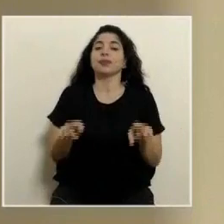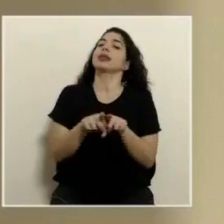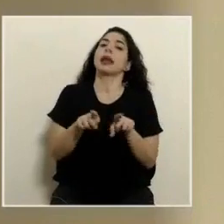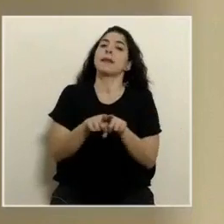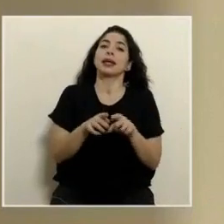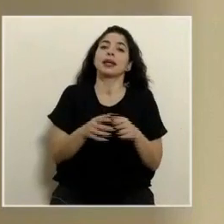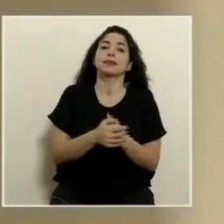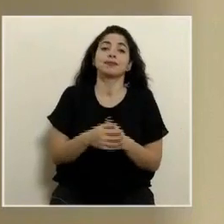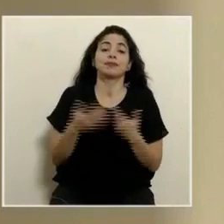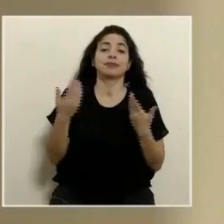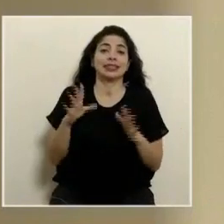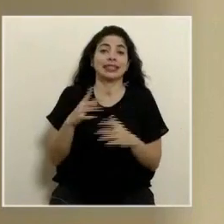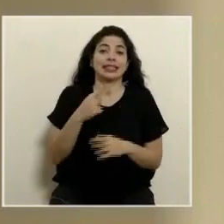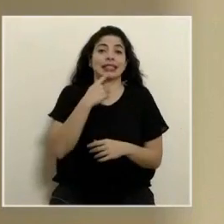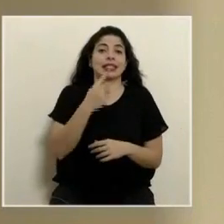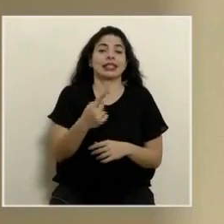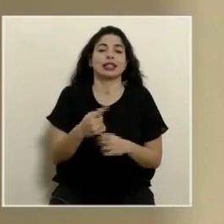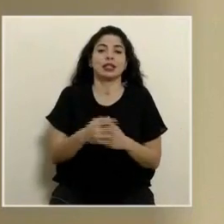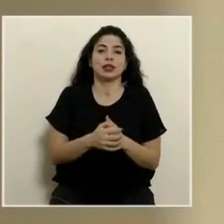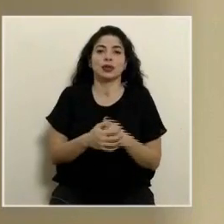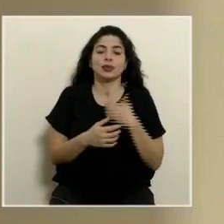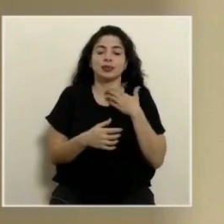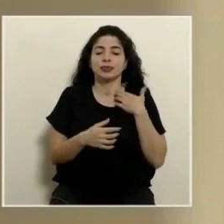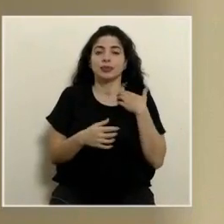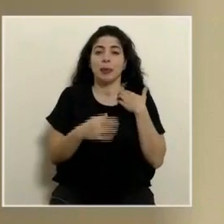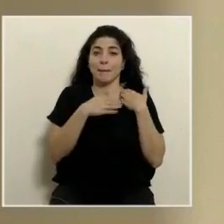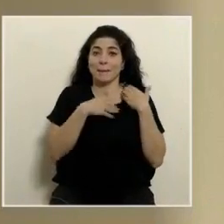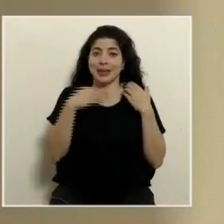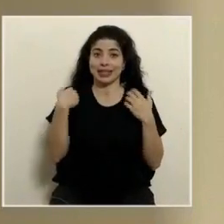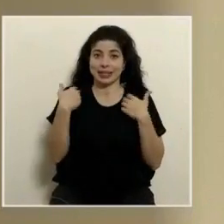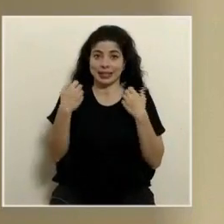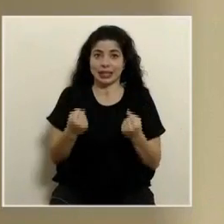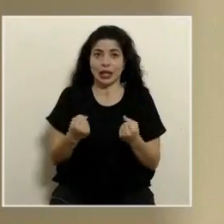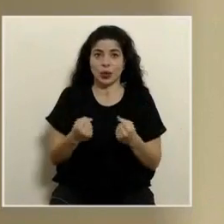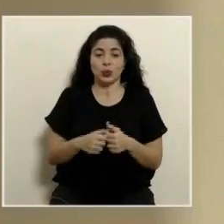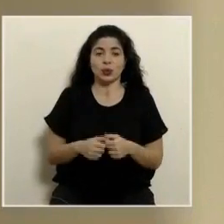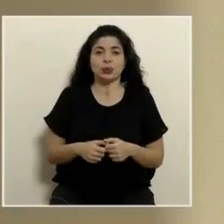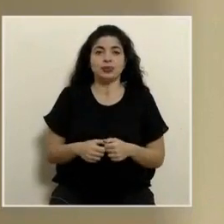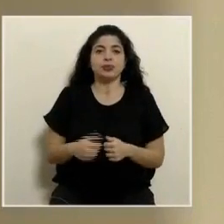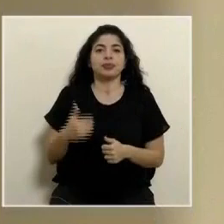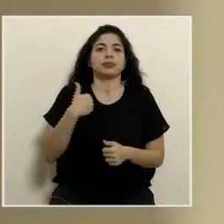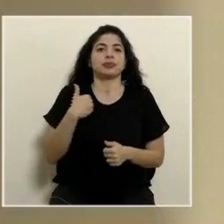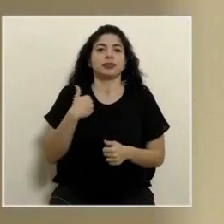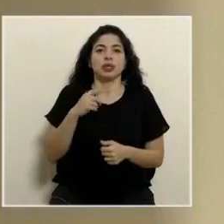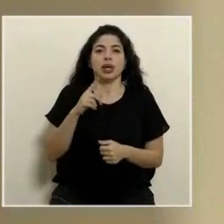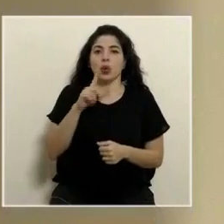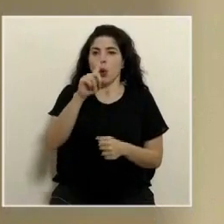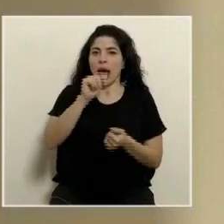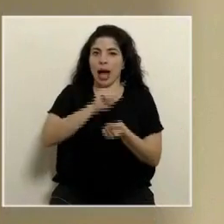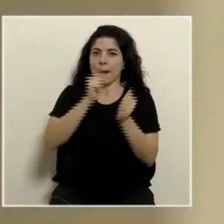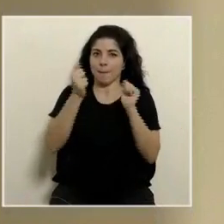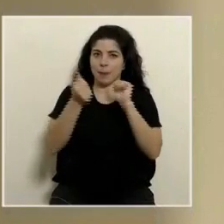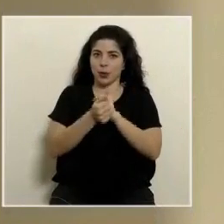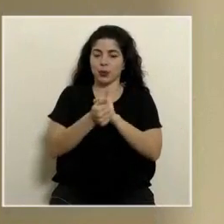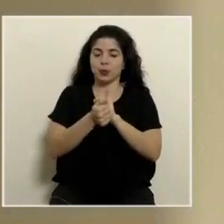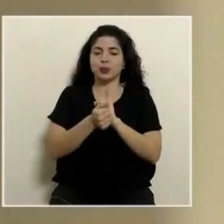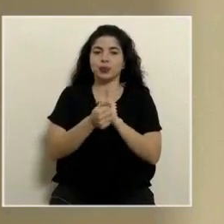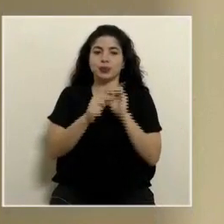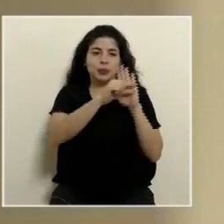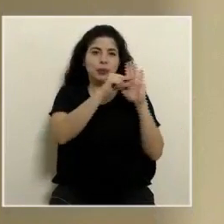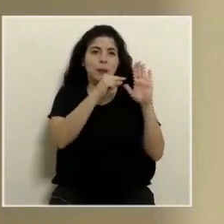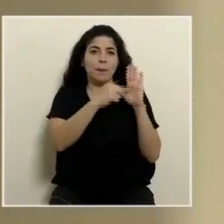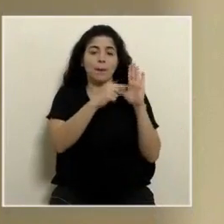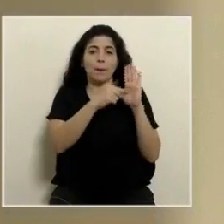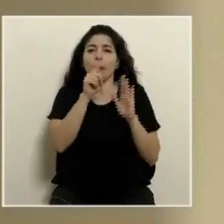También, como mencionó el ministro de Salud, ha habido un cambio en la definición